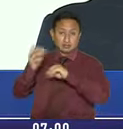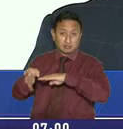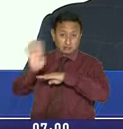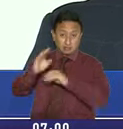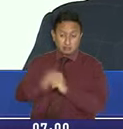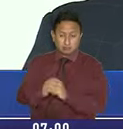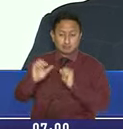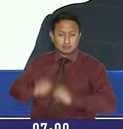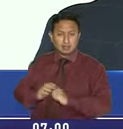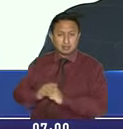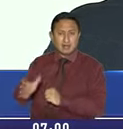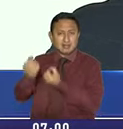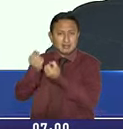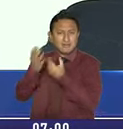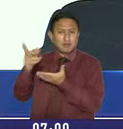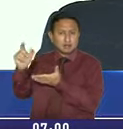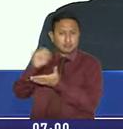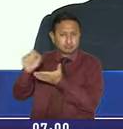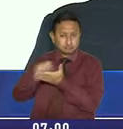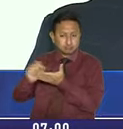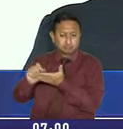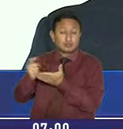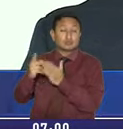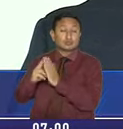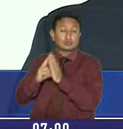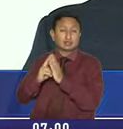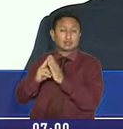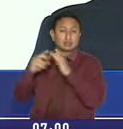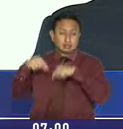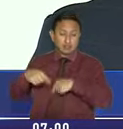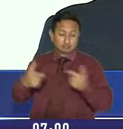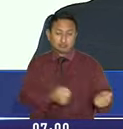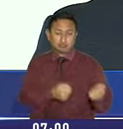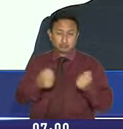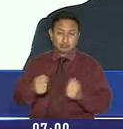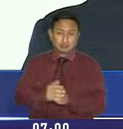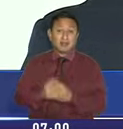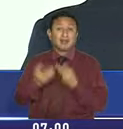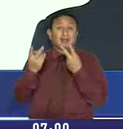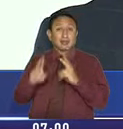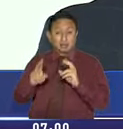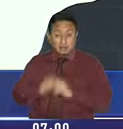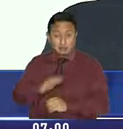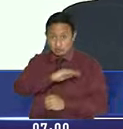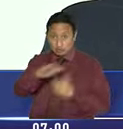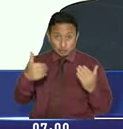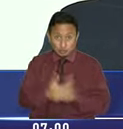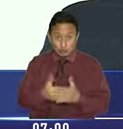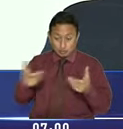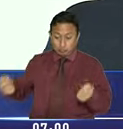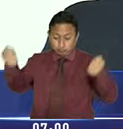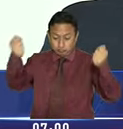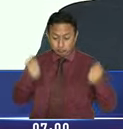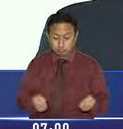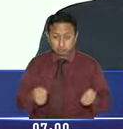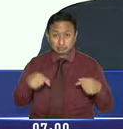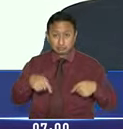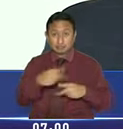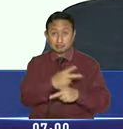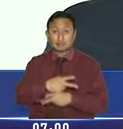los requisitos de admisibilidad y, por supuesto, luego conocidos en el Consejo Administrativo Legislativo y una vez que